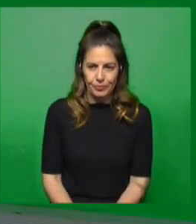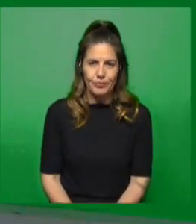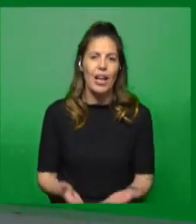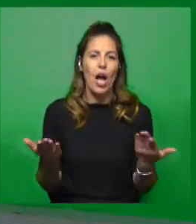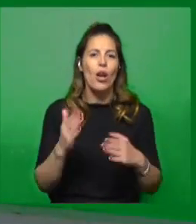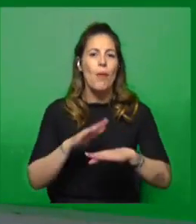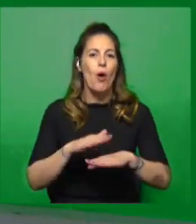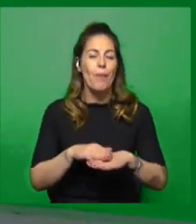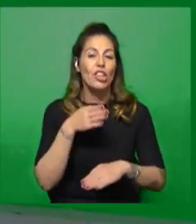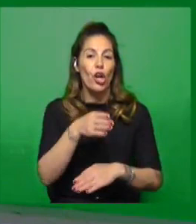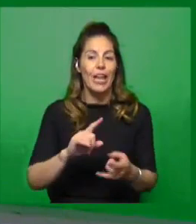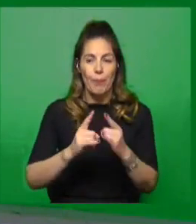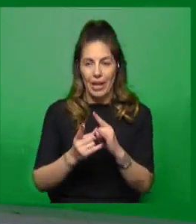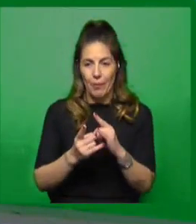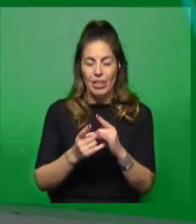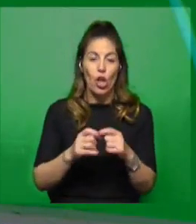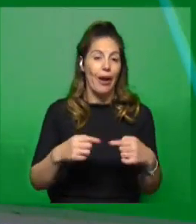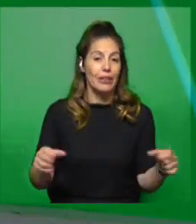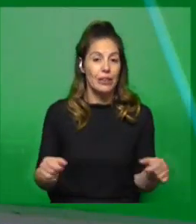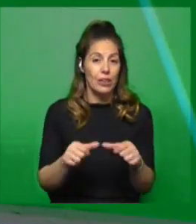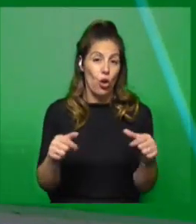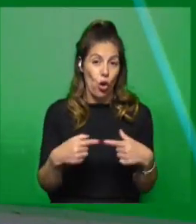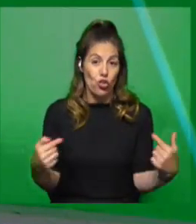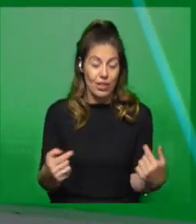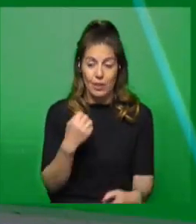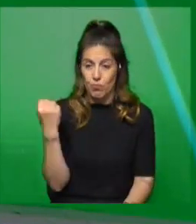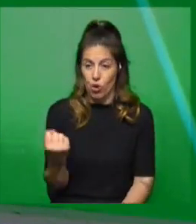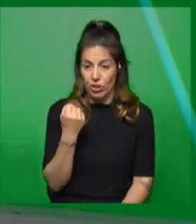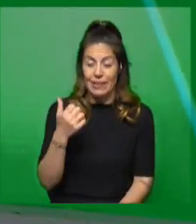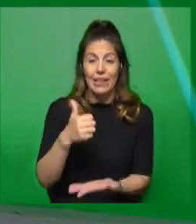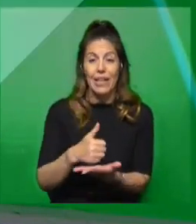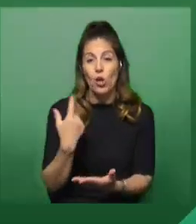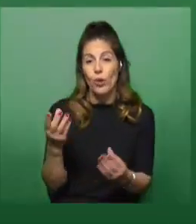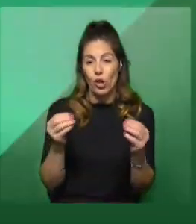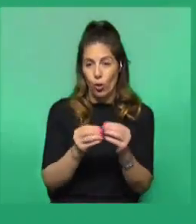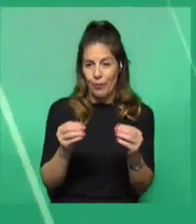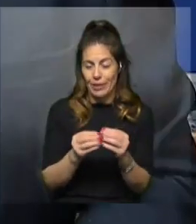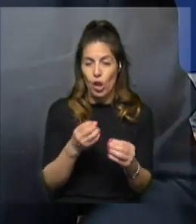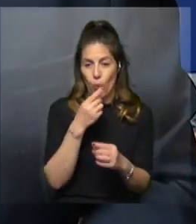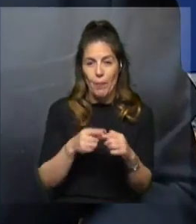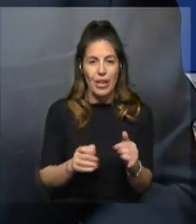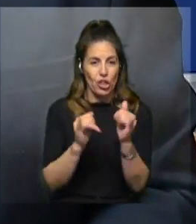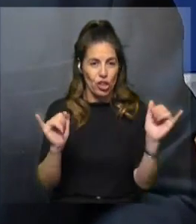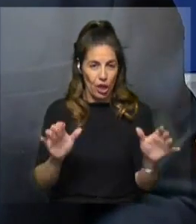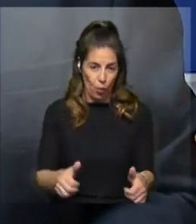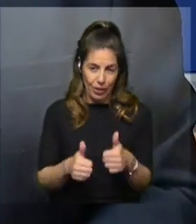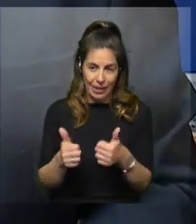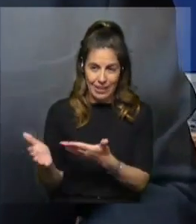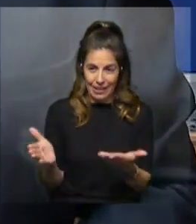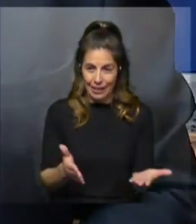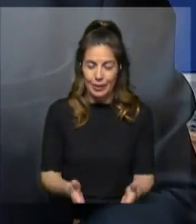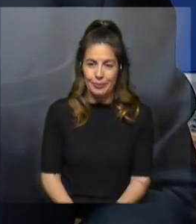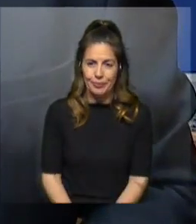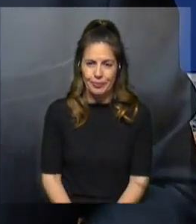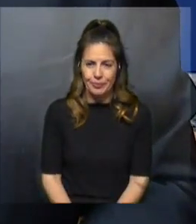momento de ir al Parlamento. Allí están pasando cosas importantes y está nuestro periodista Luca Veloz. Buen mediodía, Luca. ¿Cómo estás? Adelante.